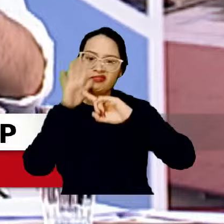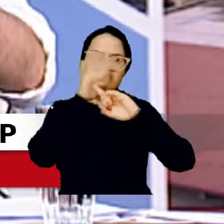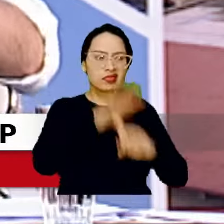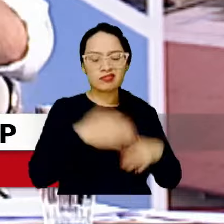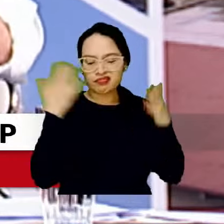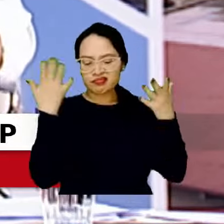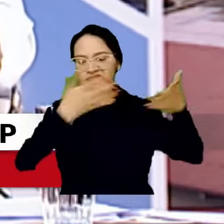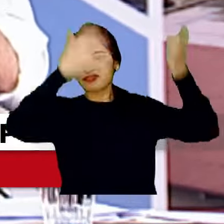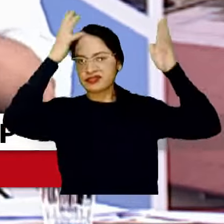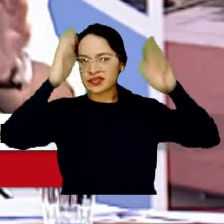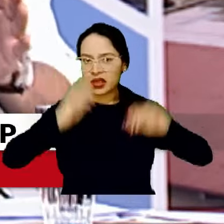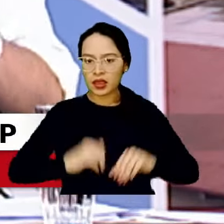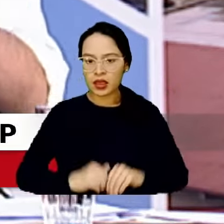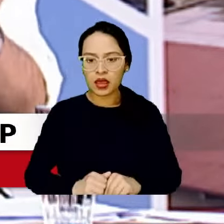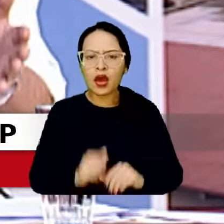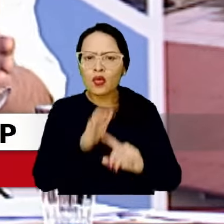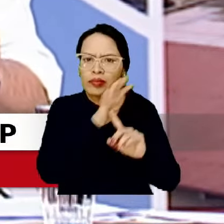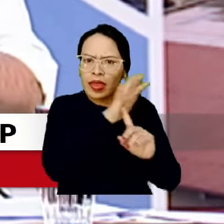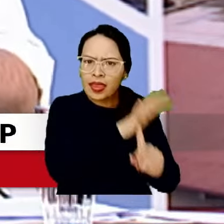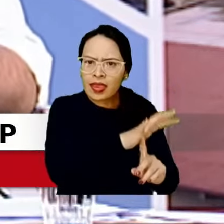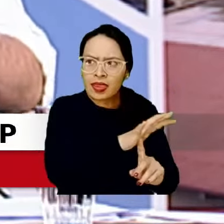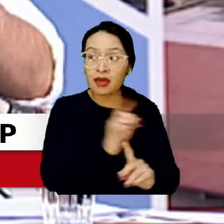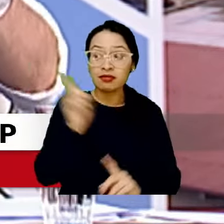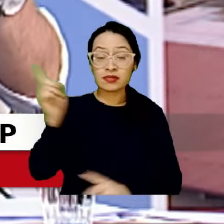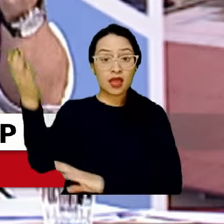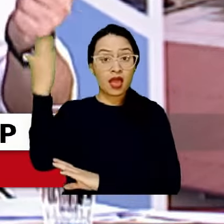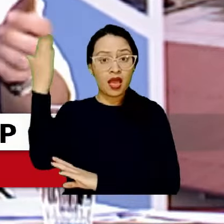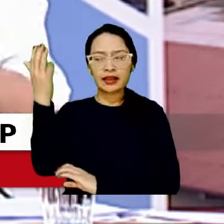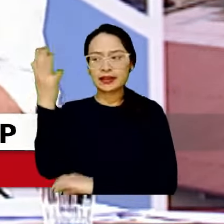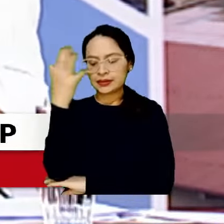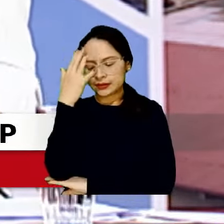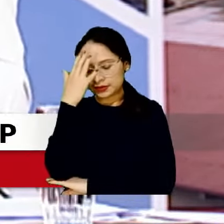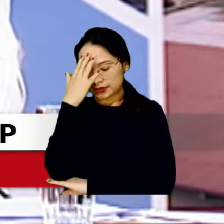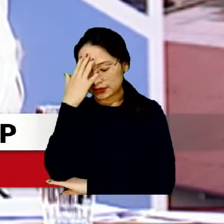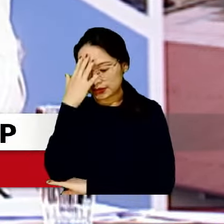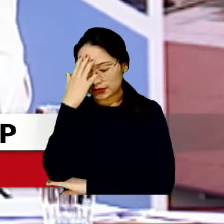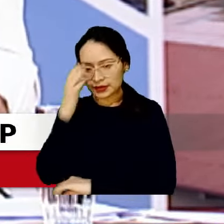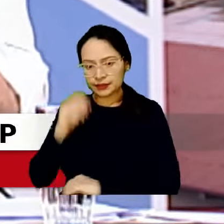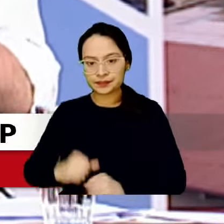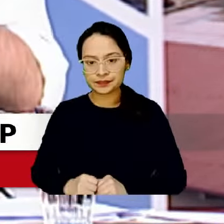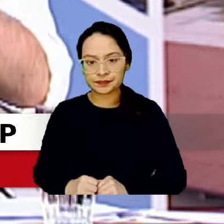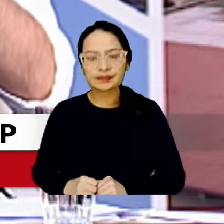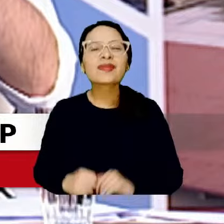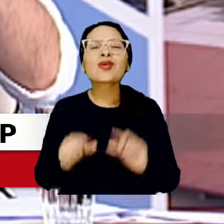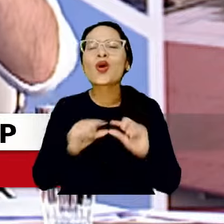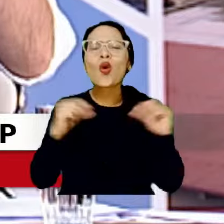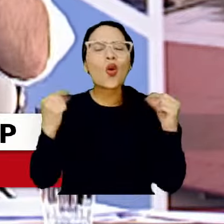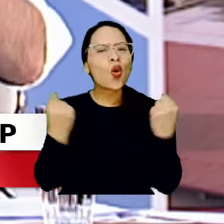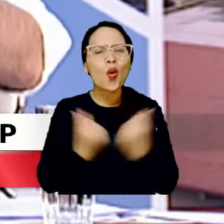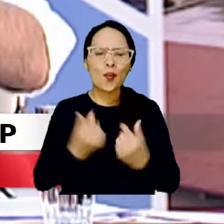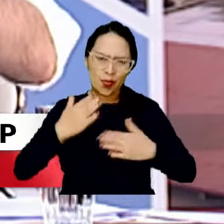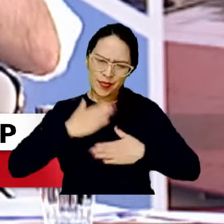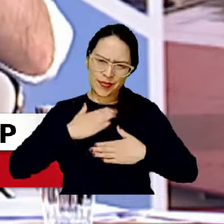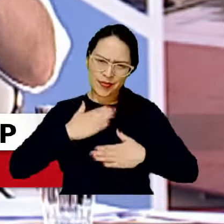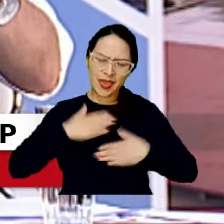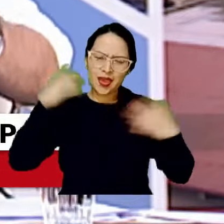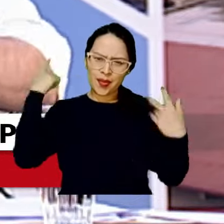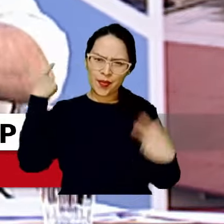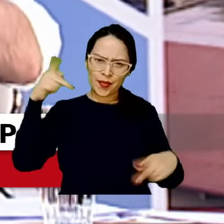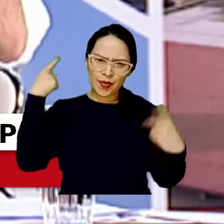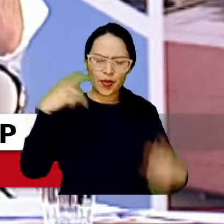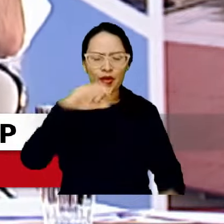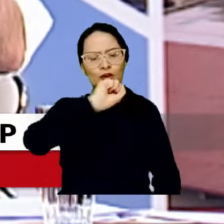Cari... Todo lo que sucede en Cuenca es culpa del Chungo, si se daña la cancha del Cuenca es culpa del Chungo, si es que el día de mañana existen estos nepotismos, culpa